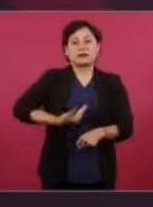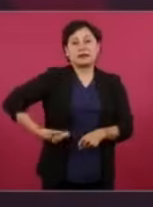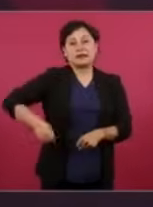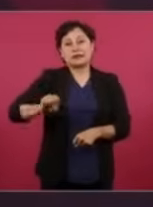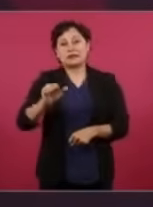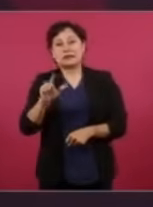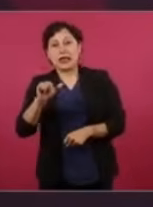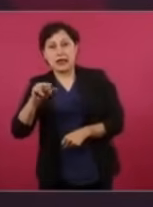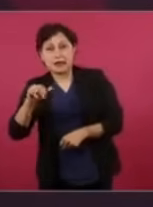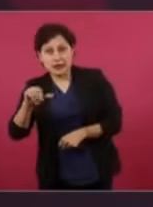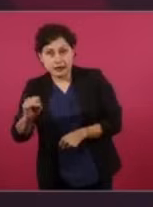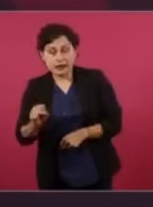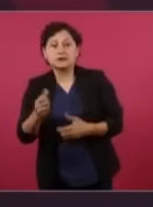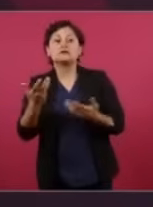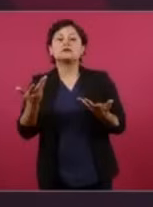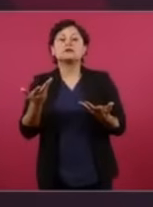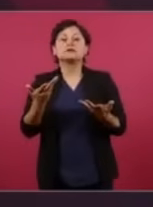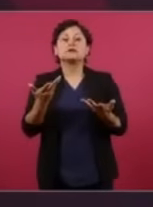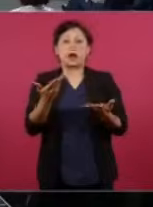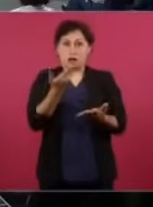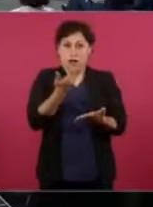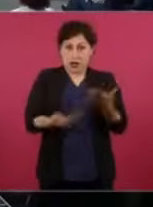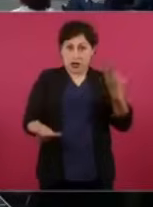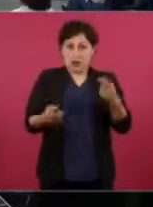siete meses en